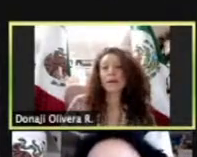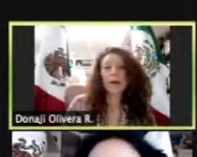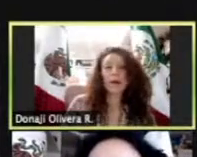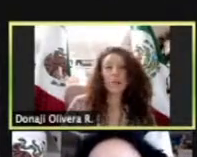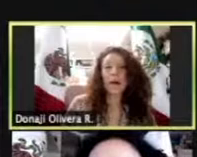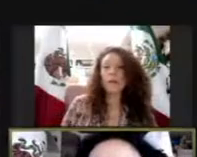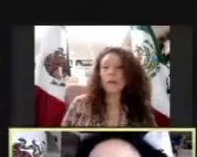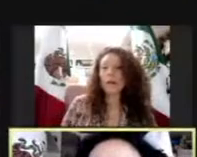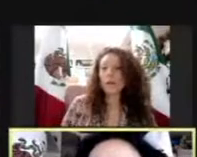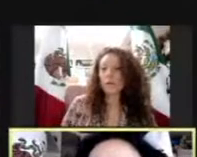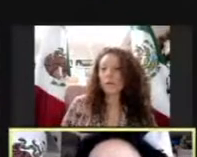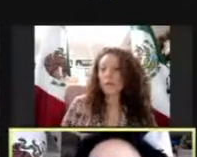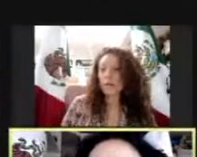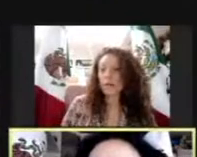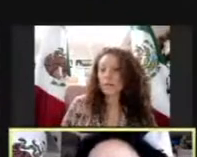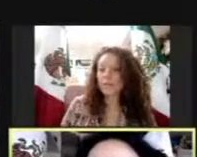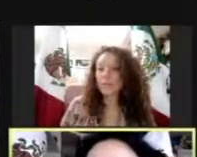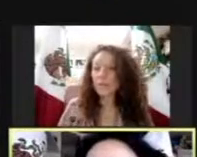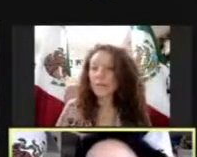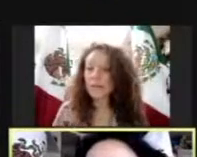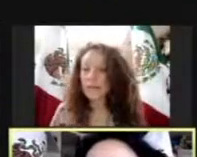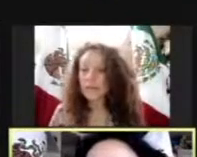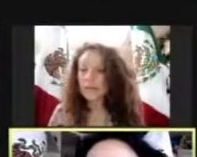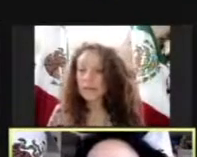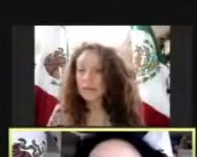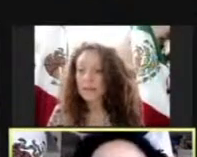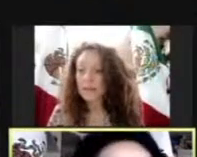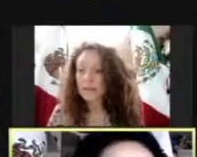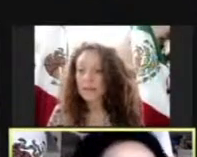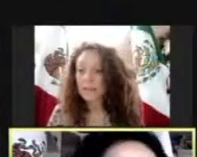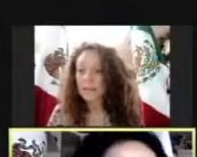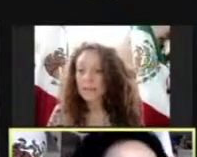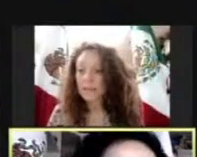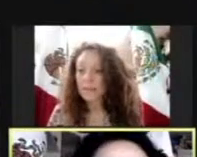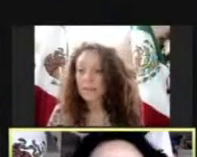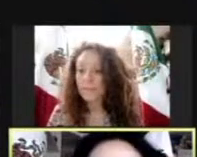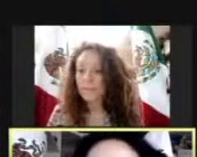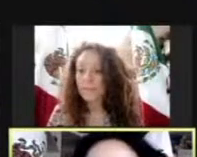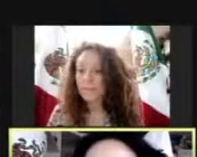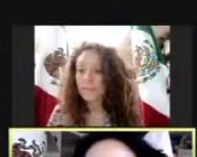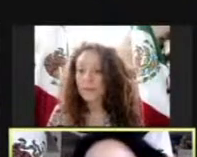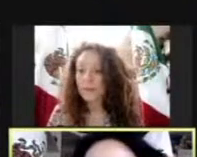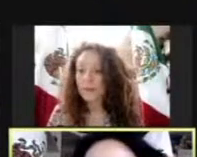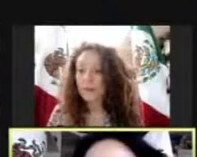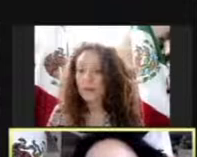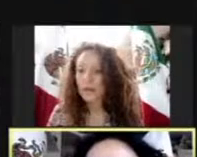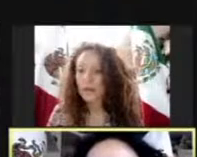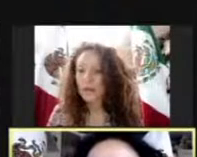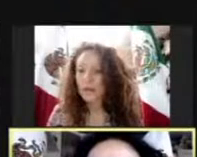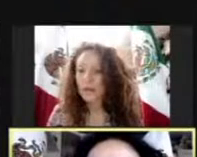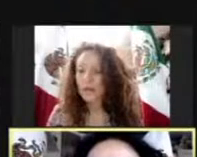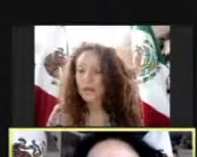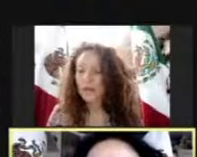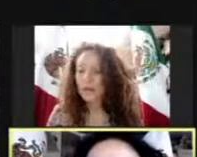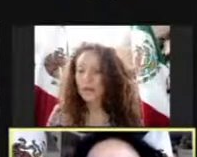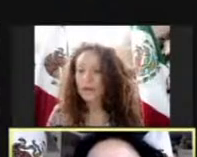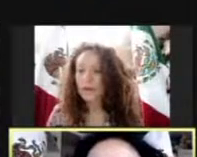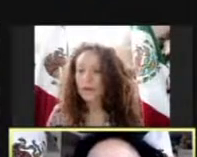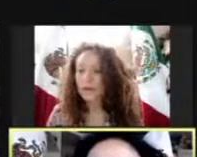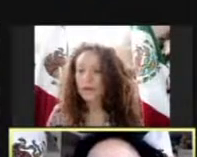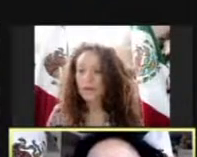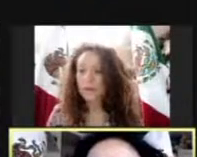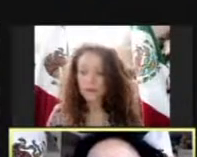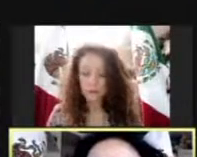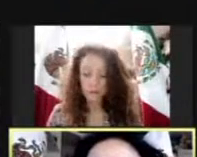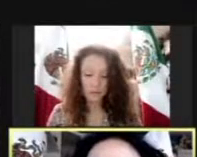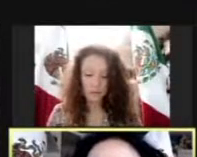Diputada secretaria. Sí, diputada. La sesión pasada hicimos énfasis en que tengan su cámara